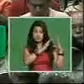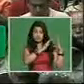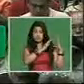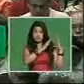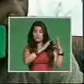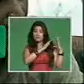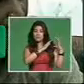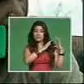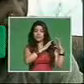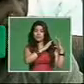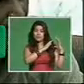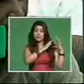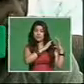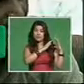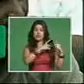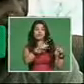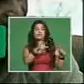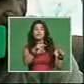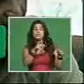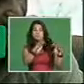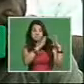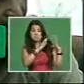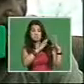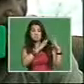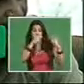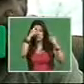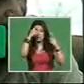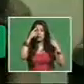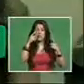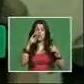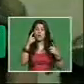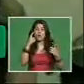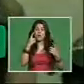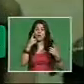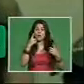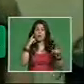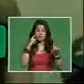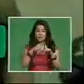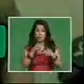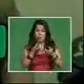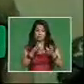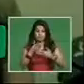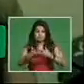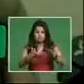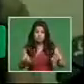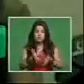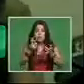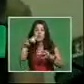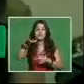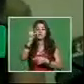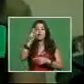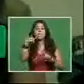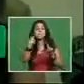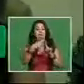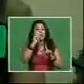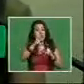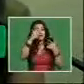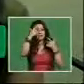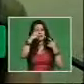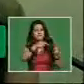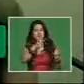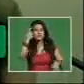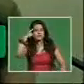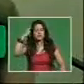es solamente la de llevar el rumbo del pueblo venezolano sino la de cumplir el sueño